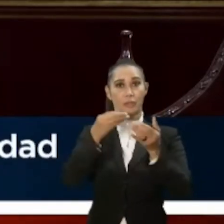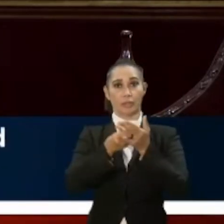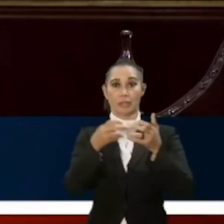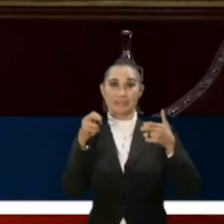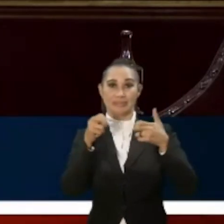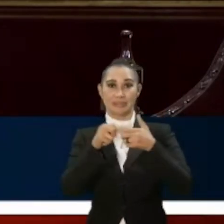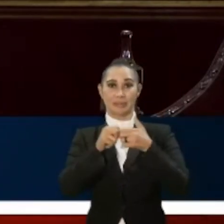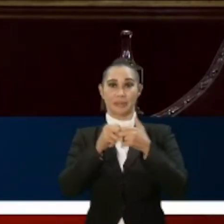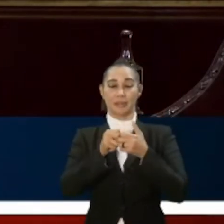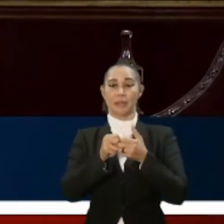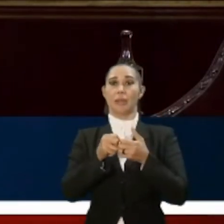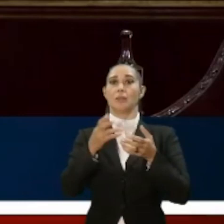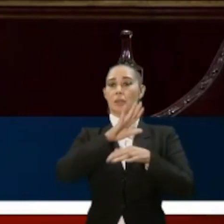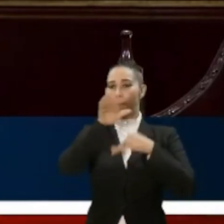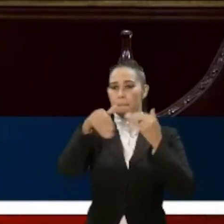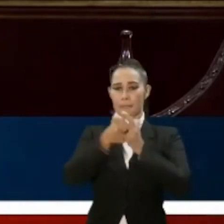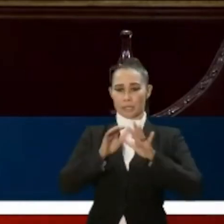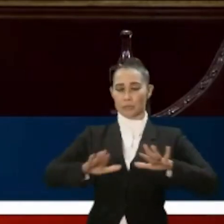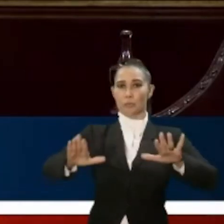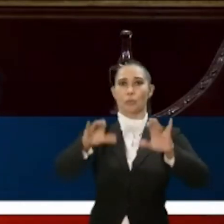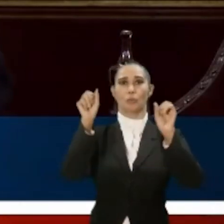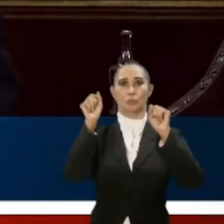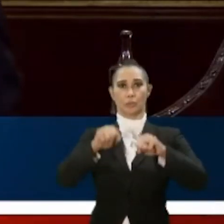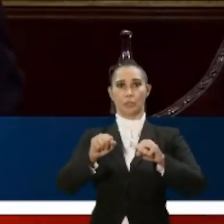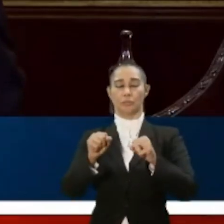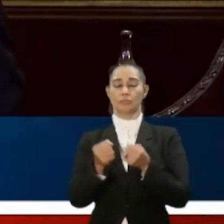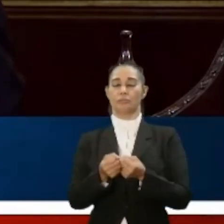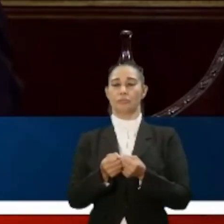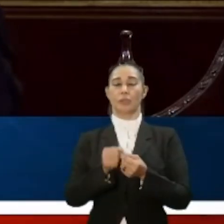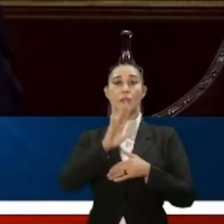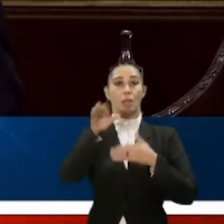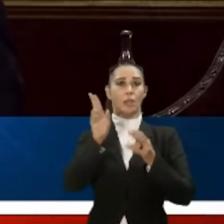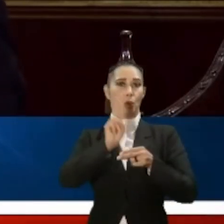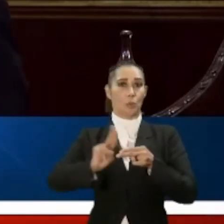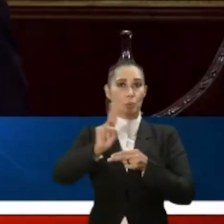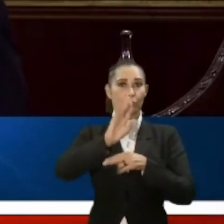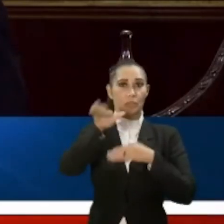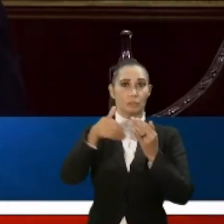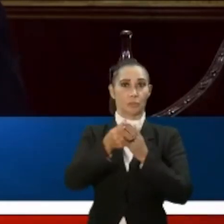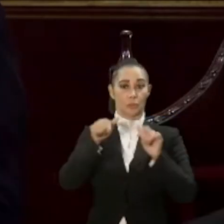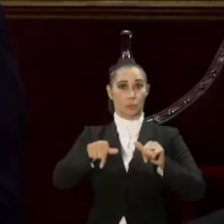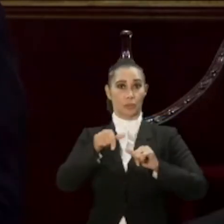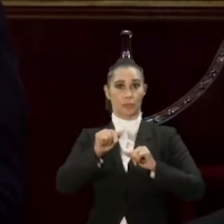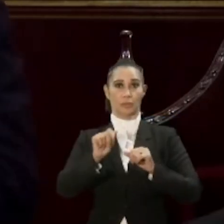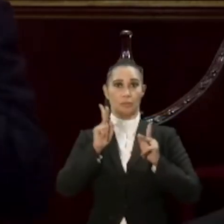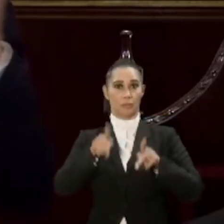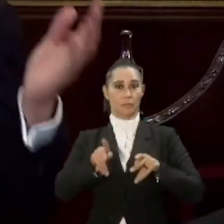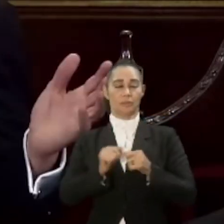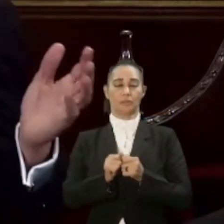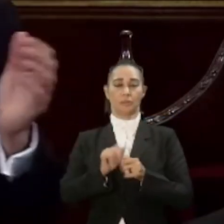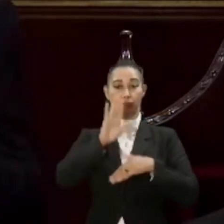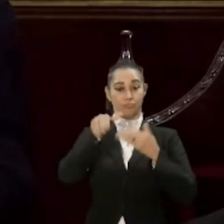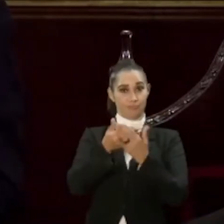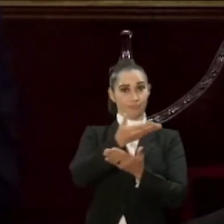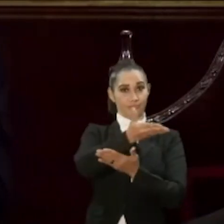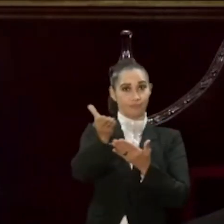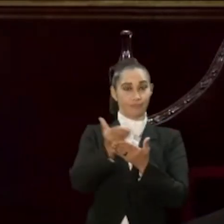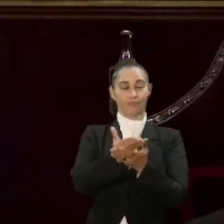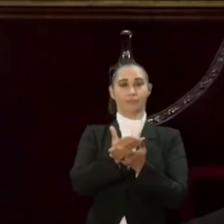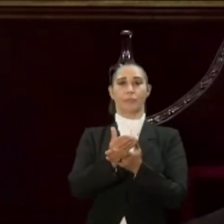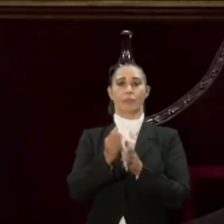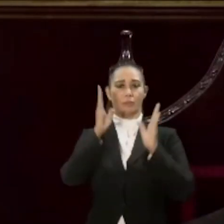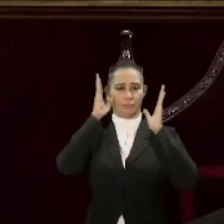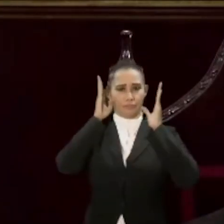y energía sea suficiente para abastecer la creciente demanda y mantener una adecuada reserva fría. Todo ello en el marco